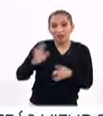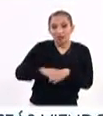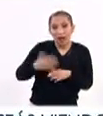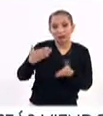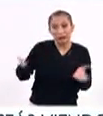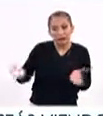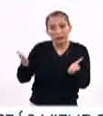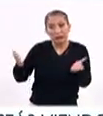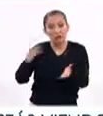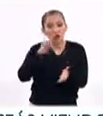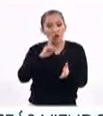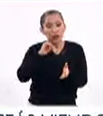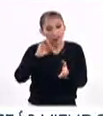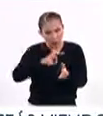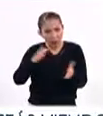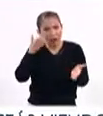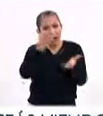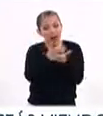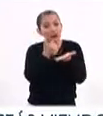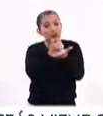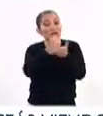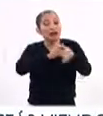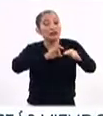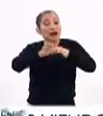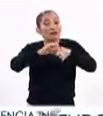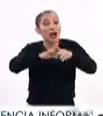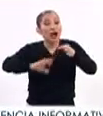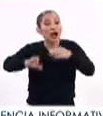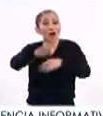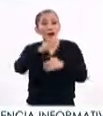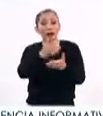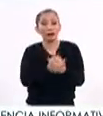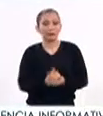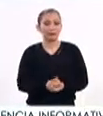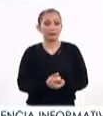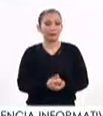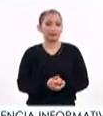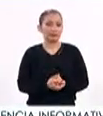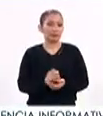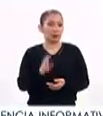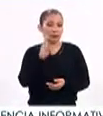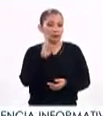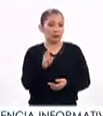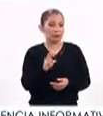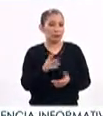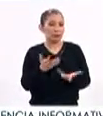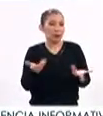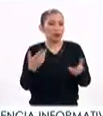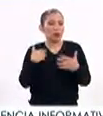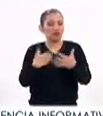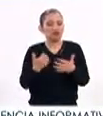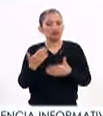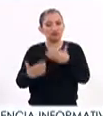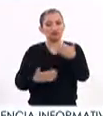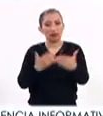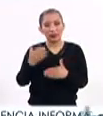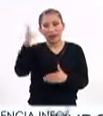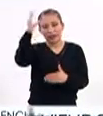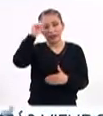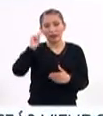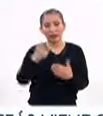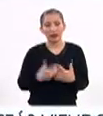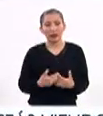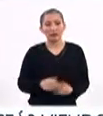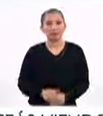más impulsado que las mujeres tengan acceso a este tipo de ámbitos, pues como se ve pueden ser grandes motores para el desarrollo de la ciencia y